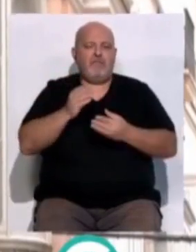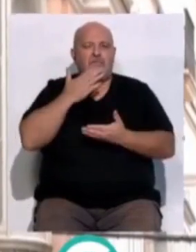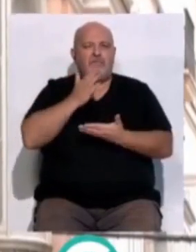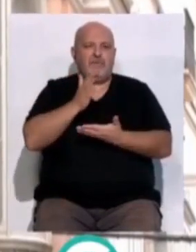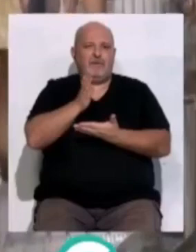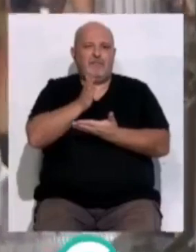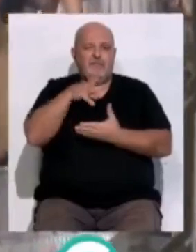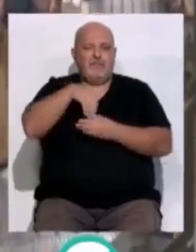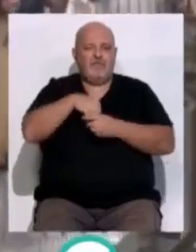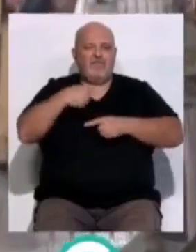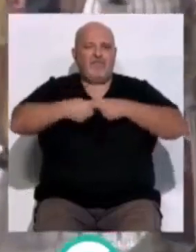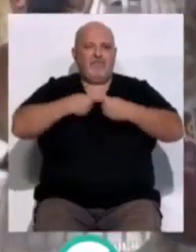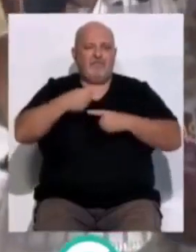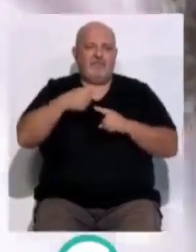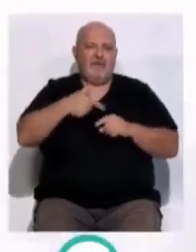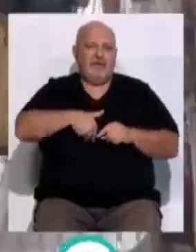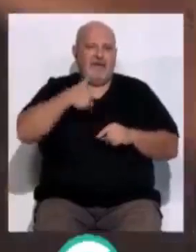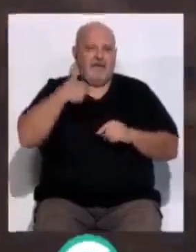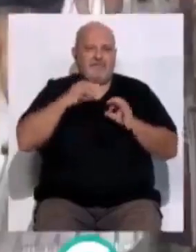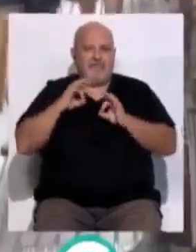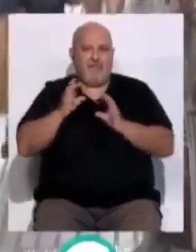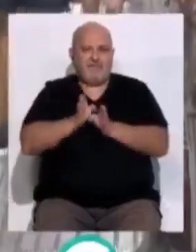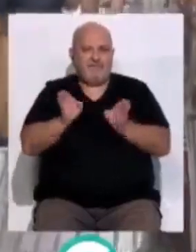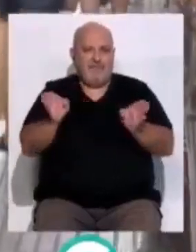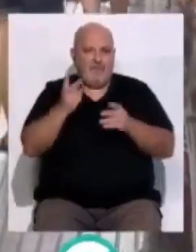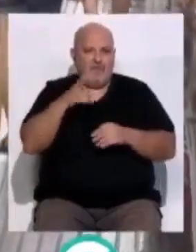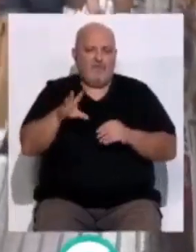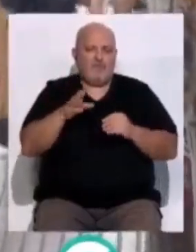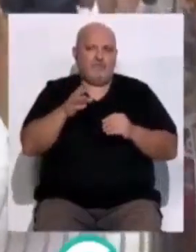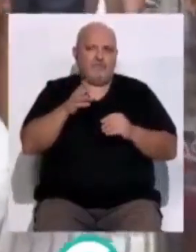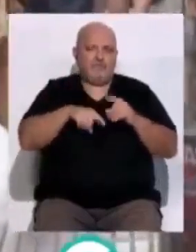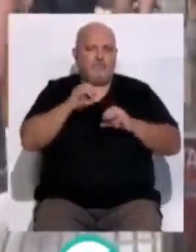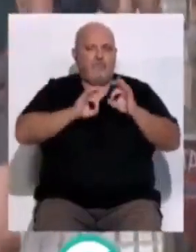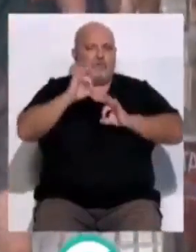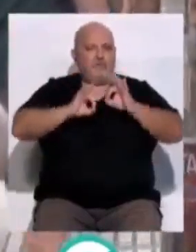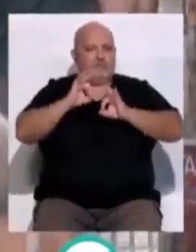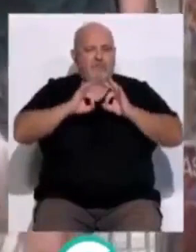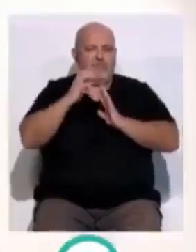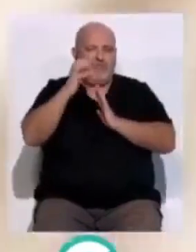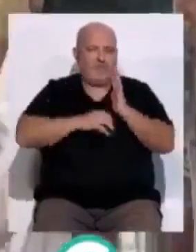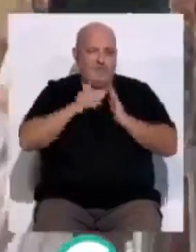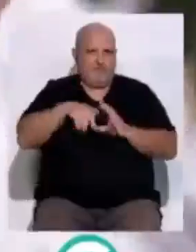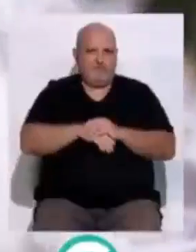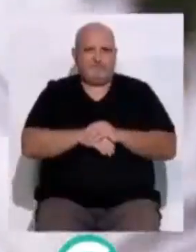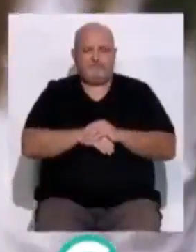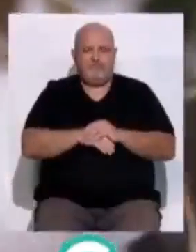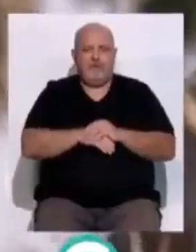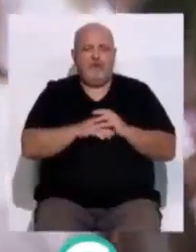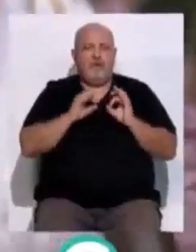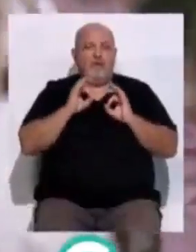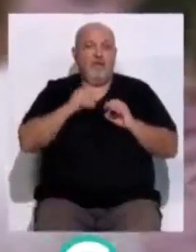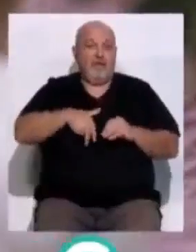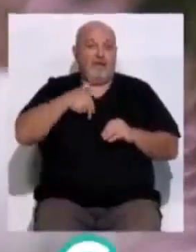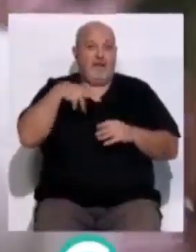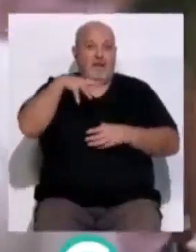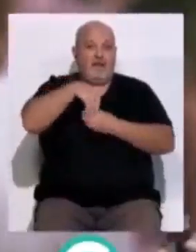los núcleos familiares en categoría general y especial, suponiendo un incremento en los porcentajes de descuento. En la categoría general